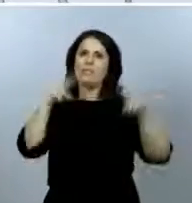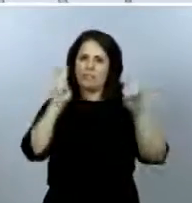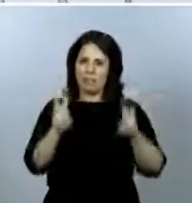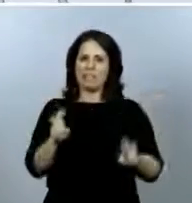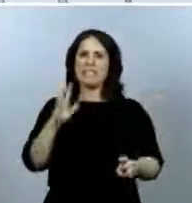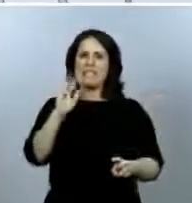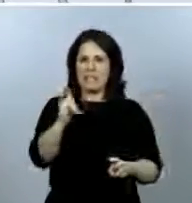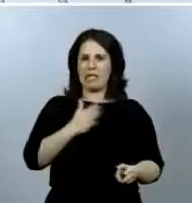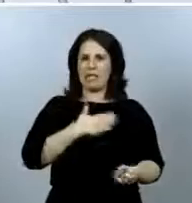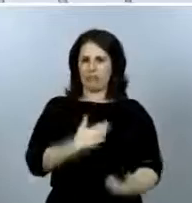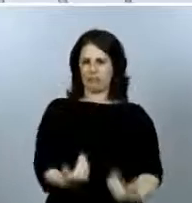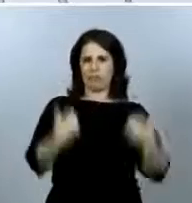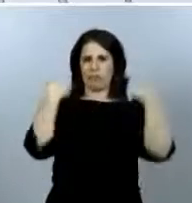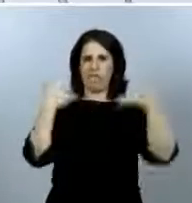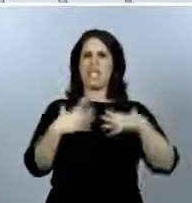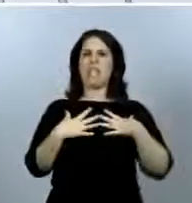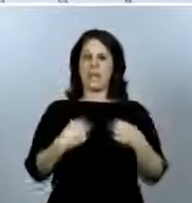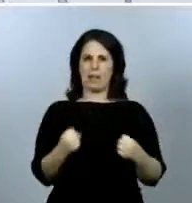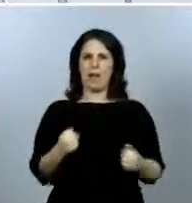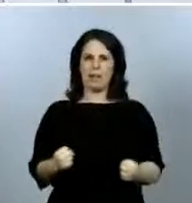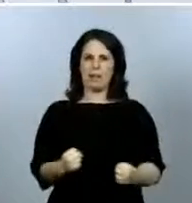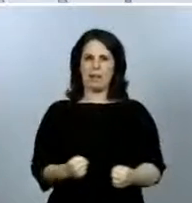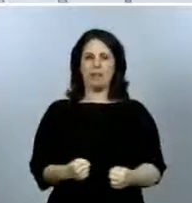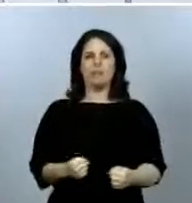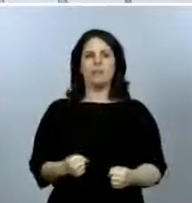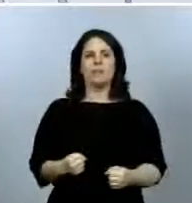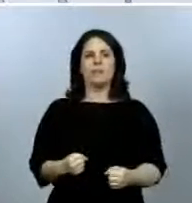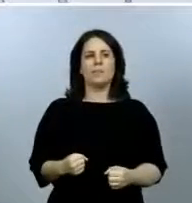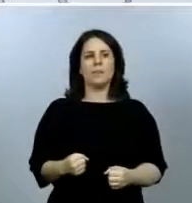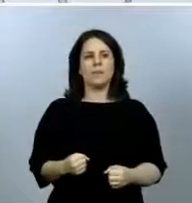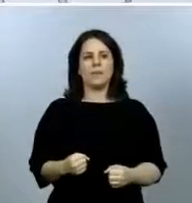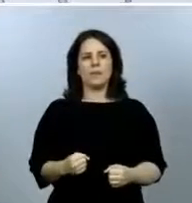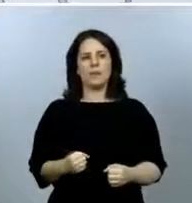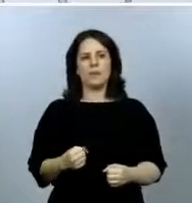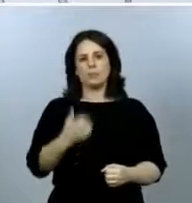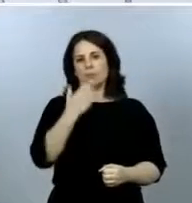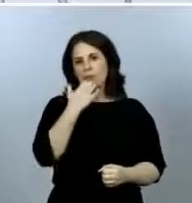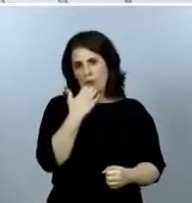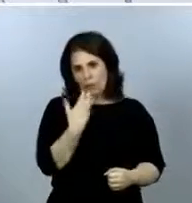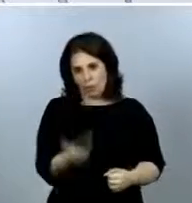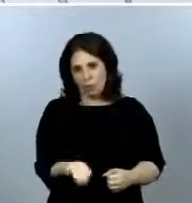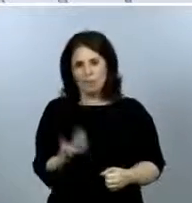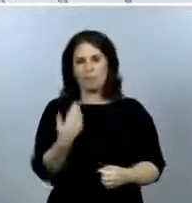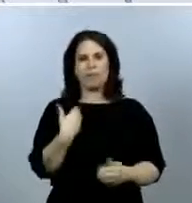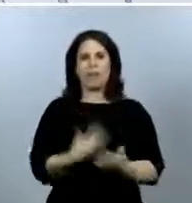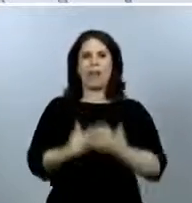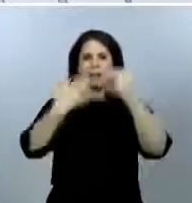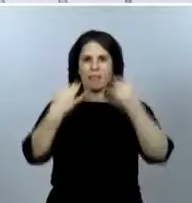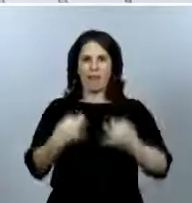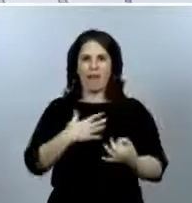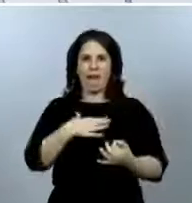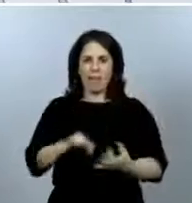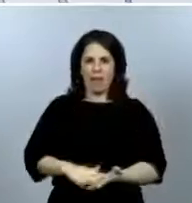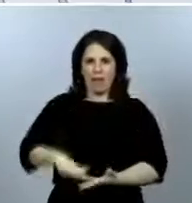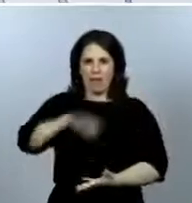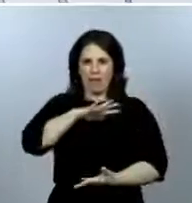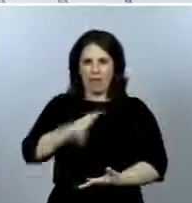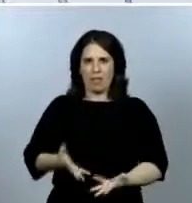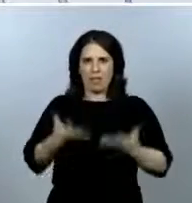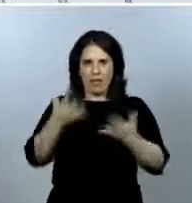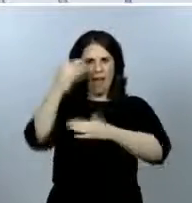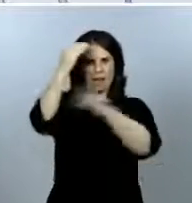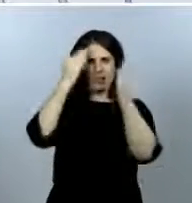sí que podemos mantener entre ellas están la de garantizar la capacidad asistencial la de garantizar una